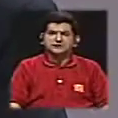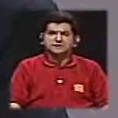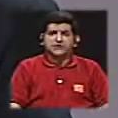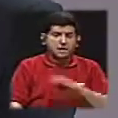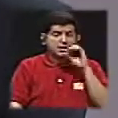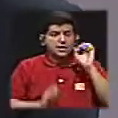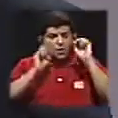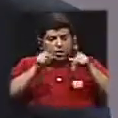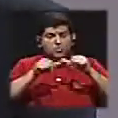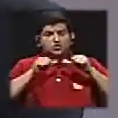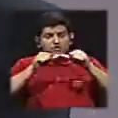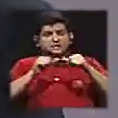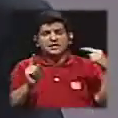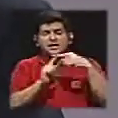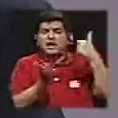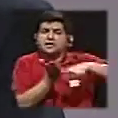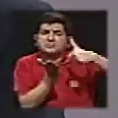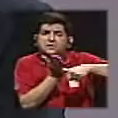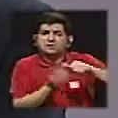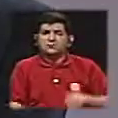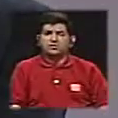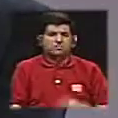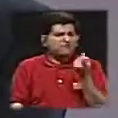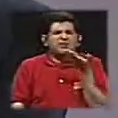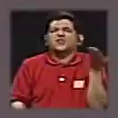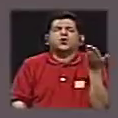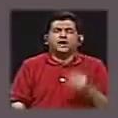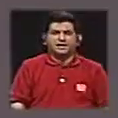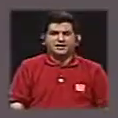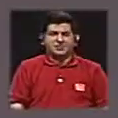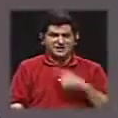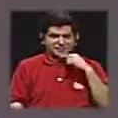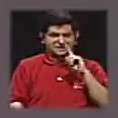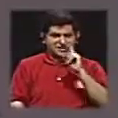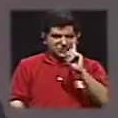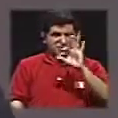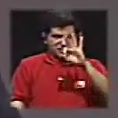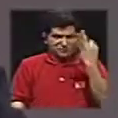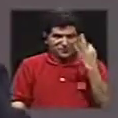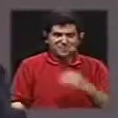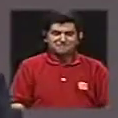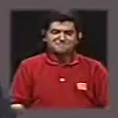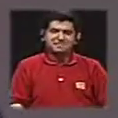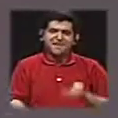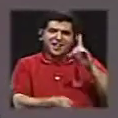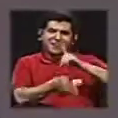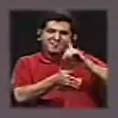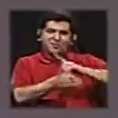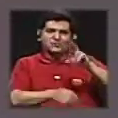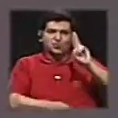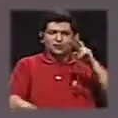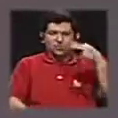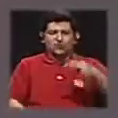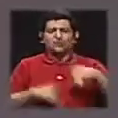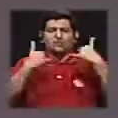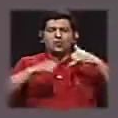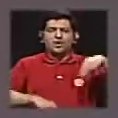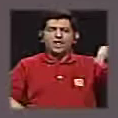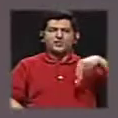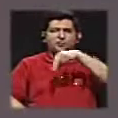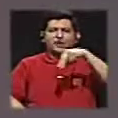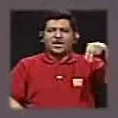y que le permitiera llegar hasta las elecciones? Se lo pongo de esta manera. El doctor Hernández estaba jugando ajedrez.